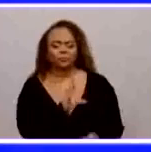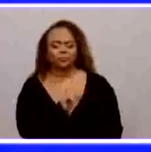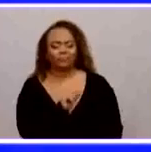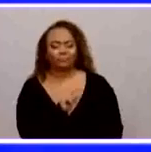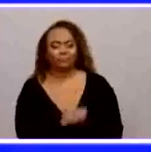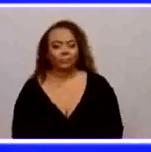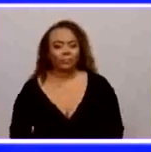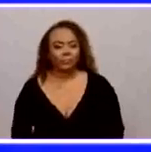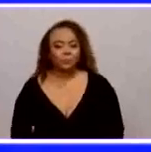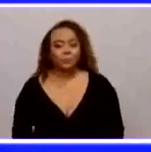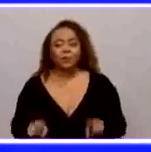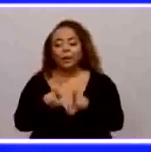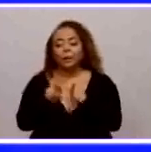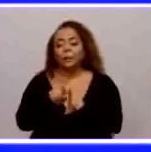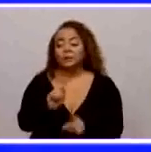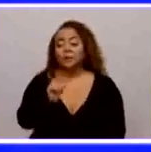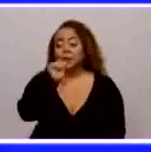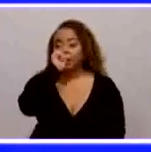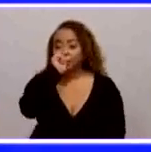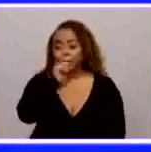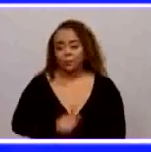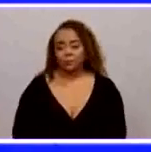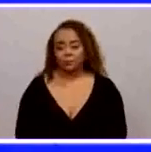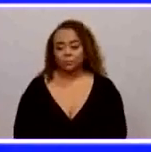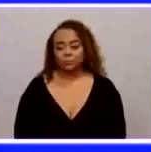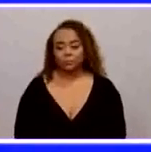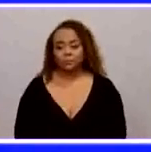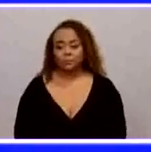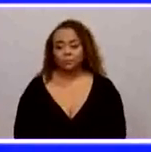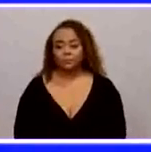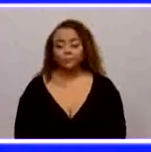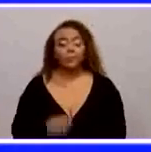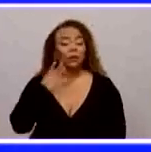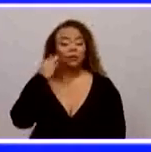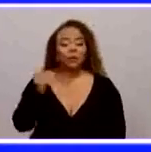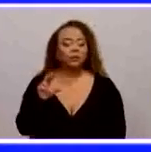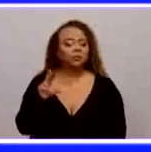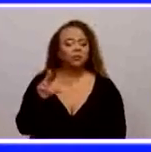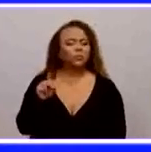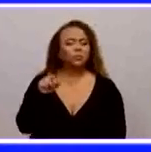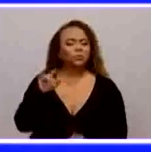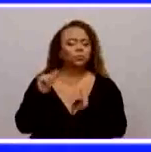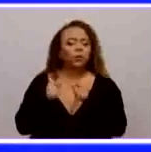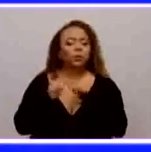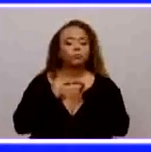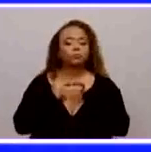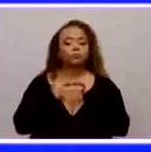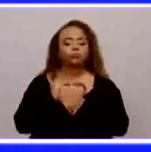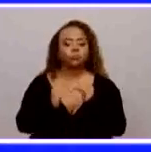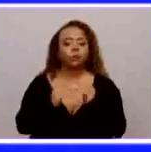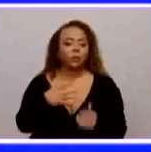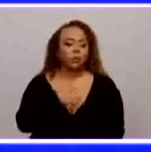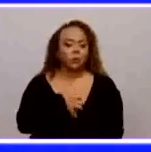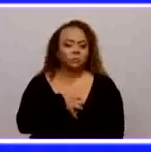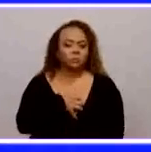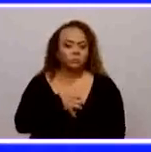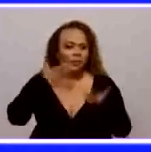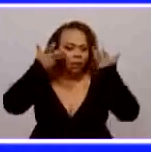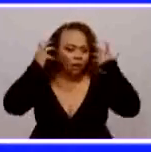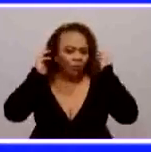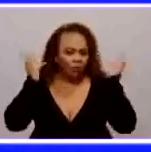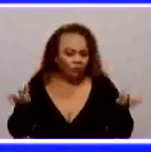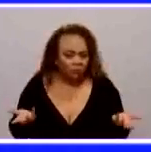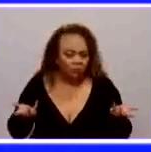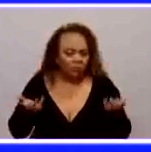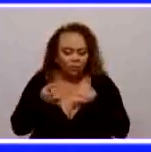Además, Joel Campbell fuera no ha sido un jugador regularmente titular. Incluso en León, un jugador de